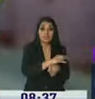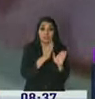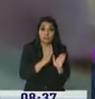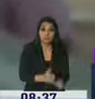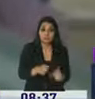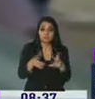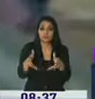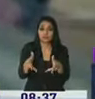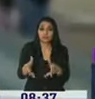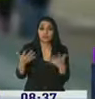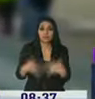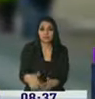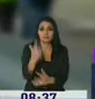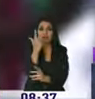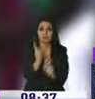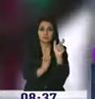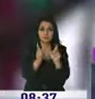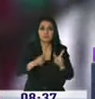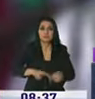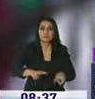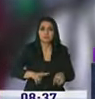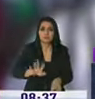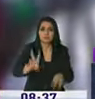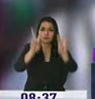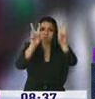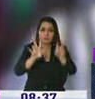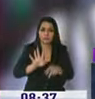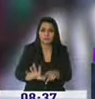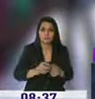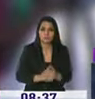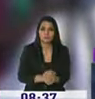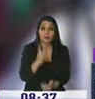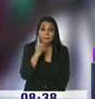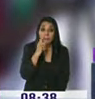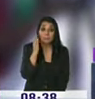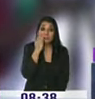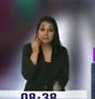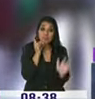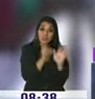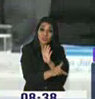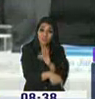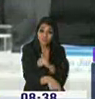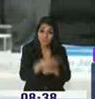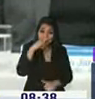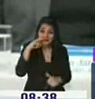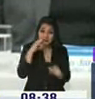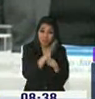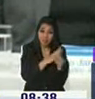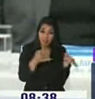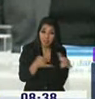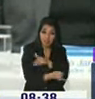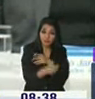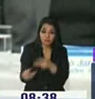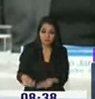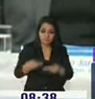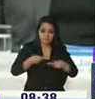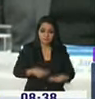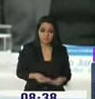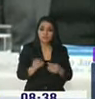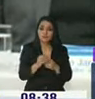tres los procesados por este caso, que luego de las denuncias presentadas por los padres de los infantes, llegó hasta el despacho del ministro